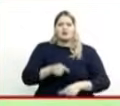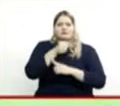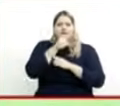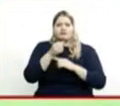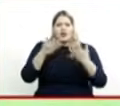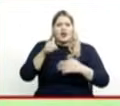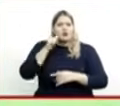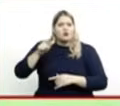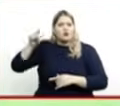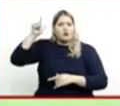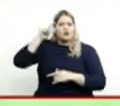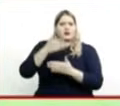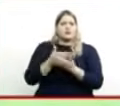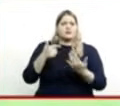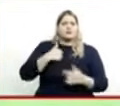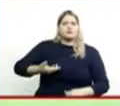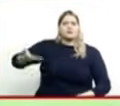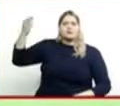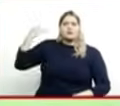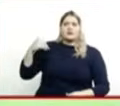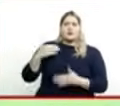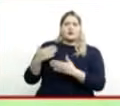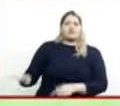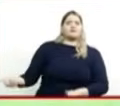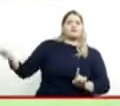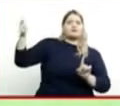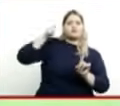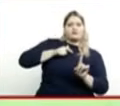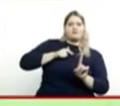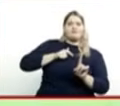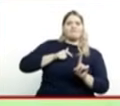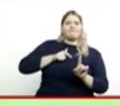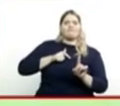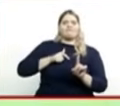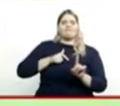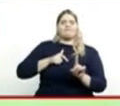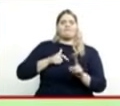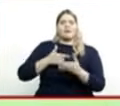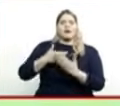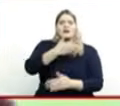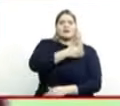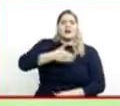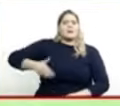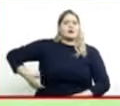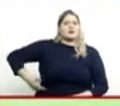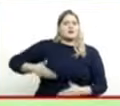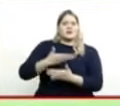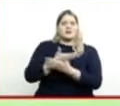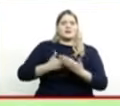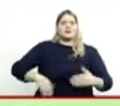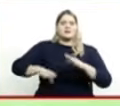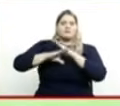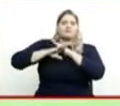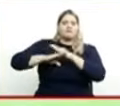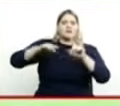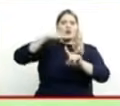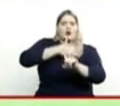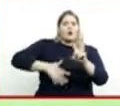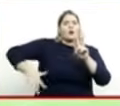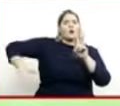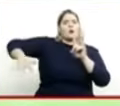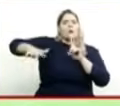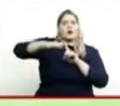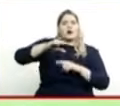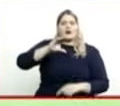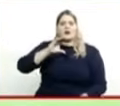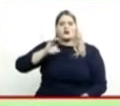recientemente asumí la presidencia internacional de la Coalición de Bosques Tropicales. Y no es por casualidad, ya